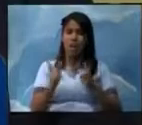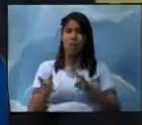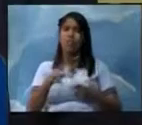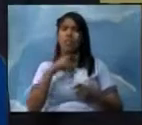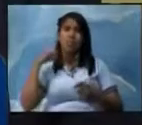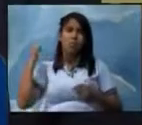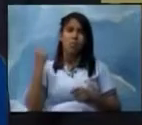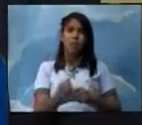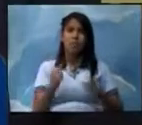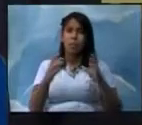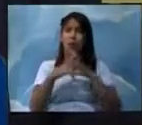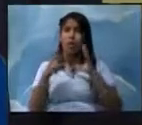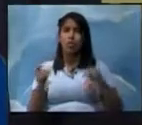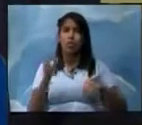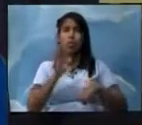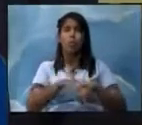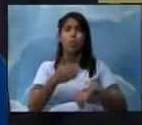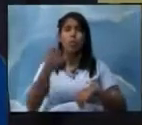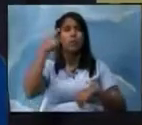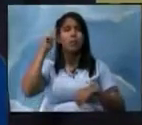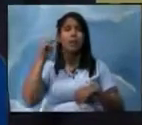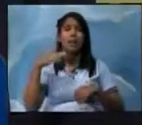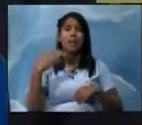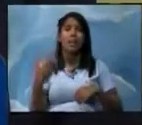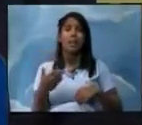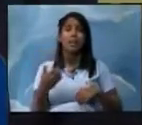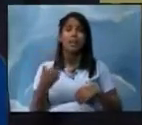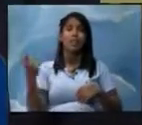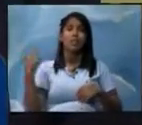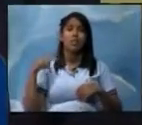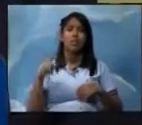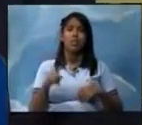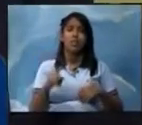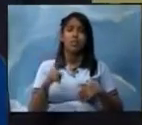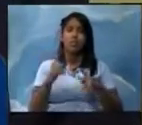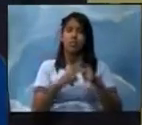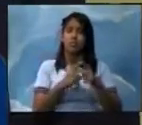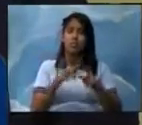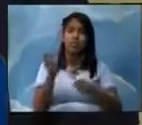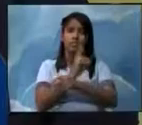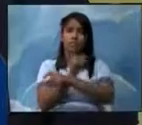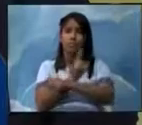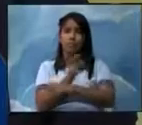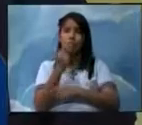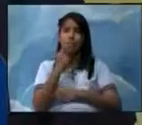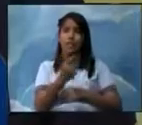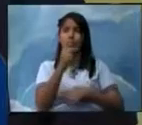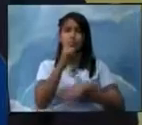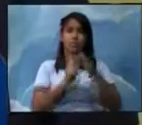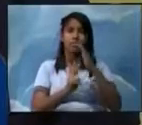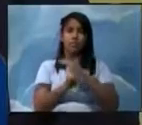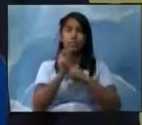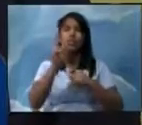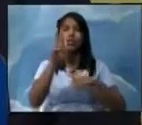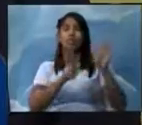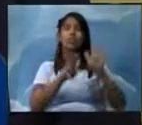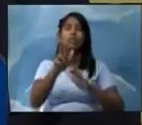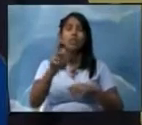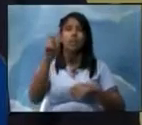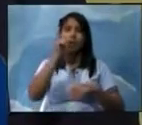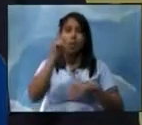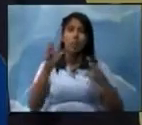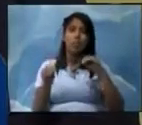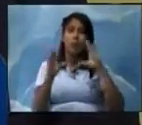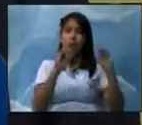mátenme los a toditos porque para qué los tengo inmediatamente dice el versículo 1 el